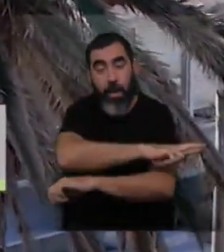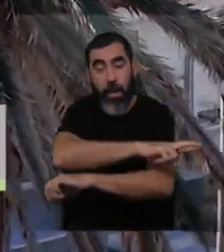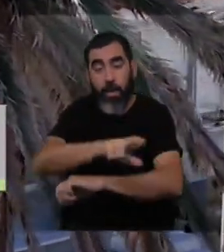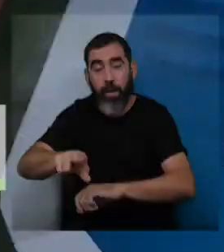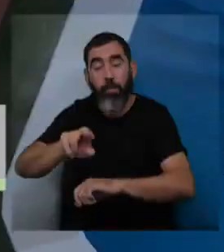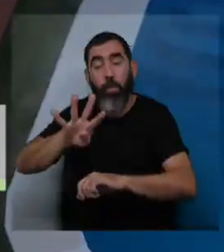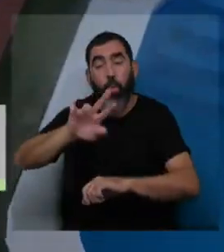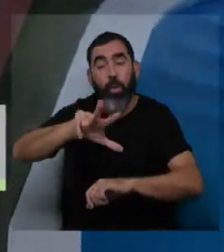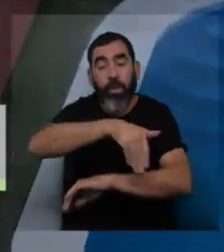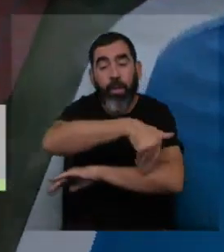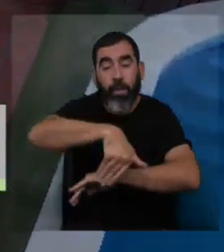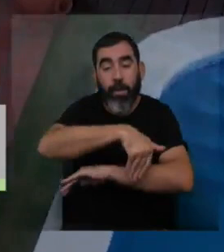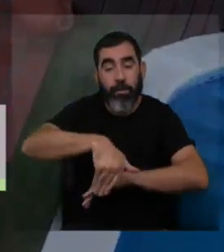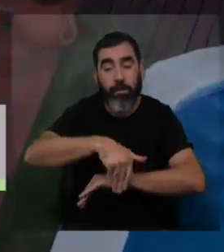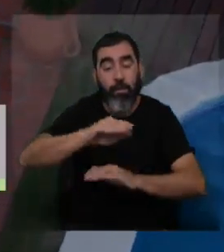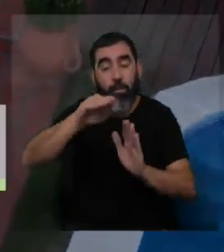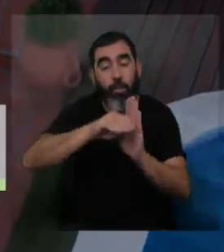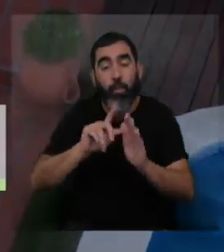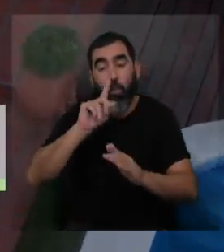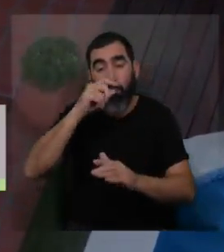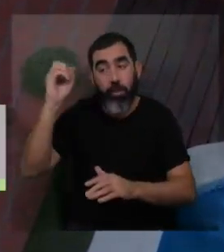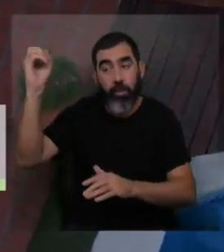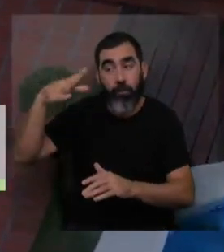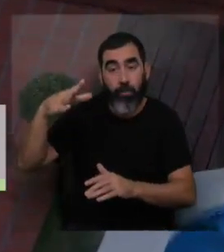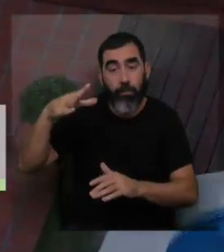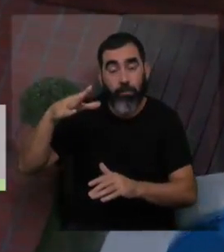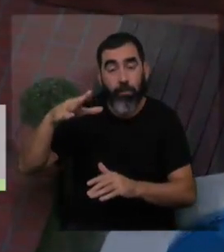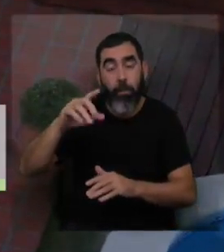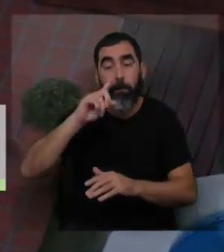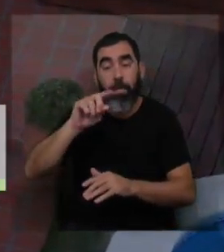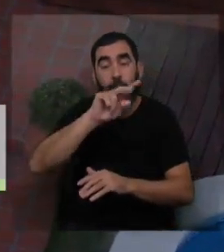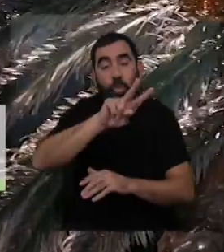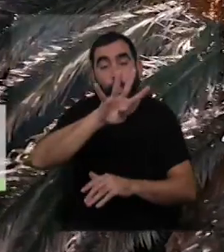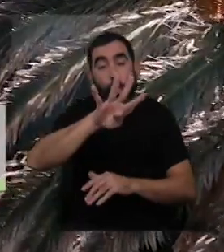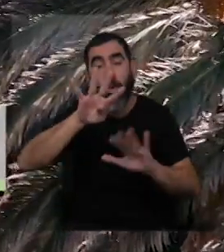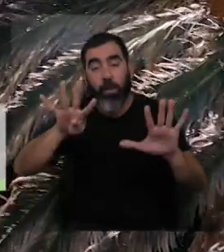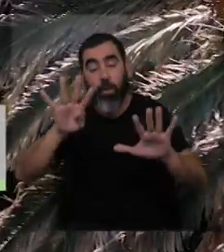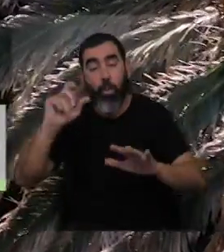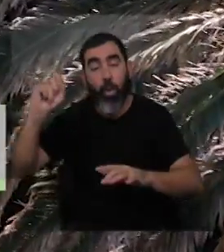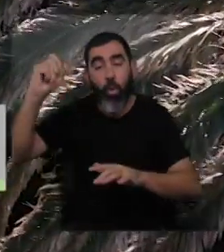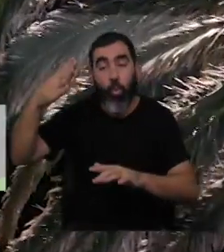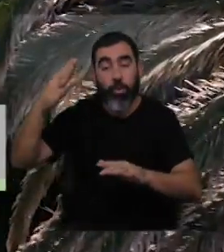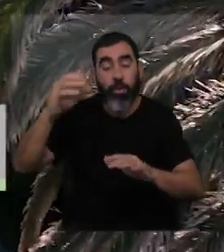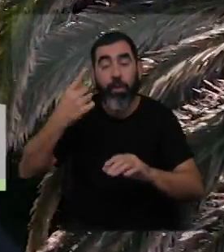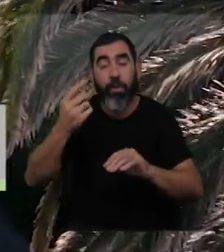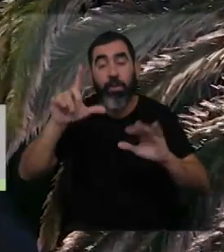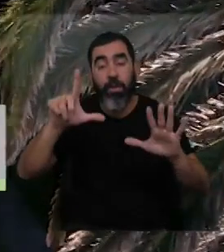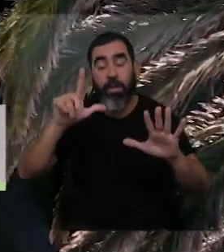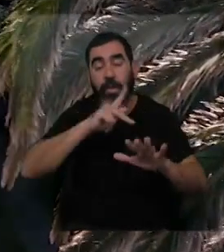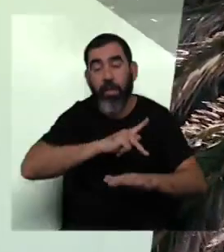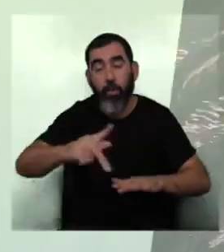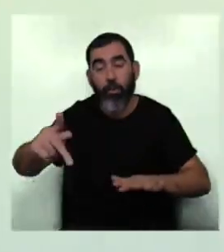43 avenidas. En el marco de su programa Montevideo se ilumina, se colocarán 1.249 luces a lo largo de 17